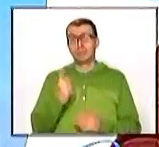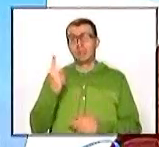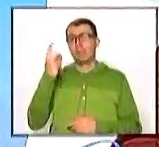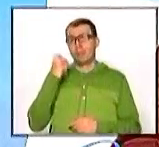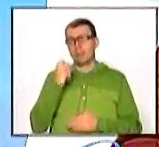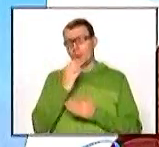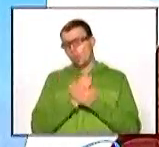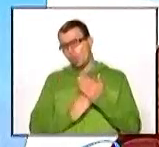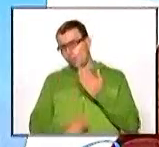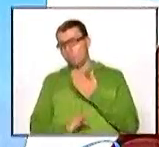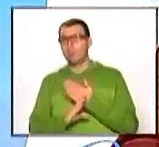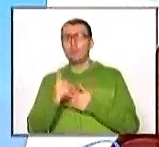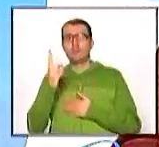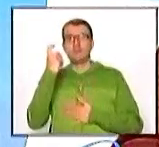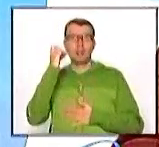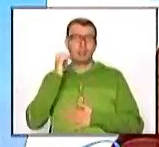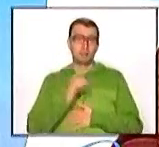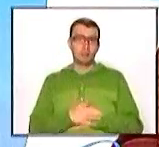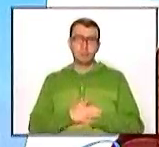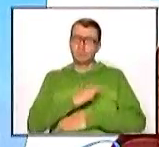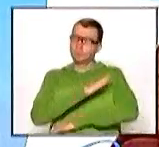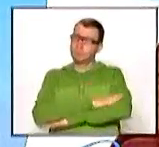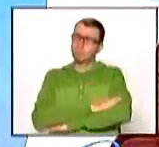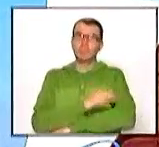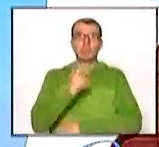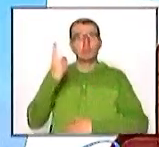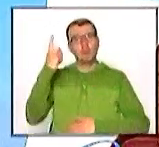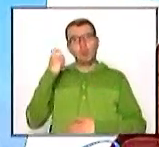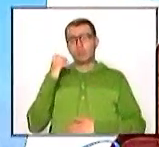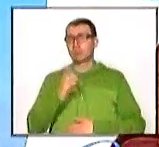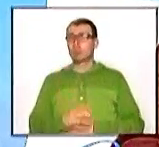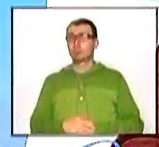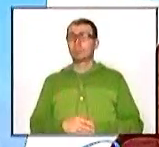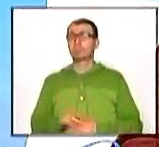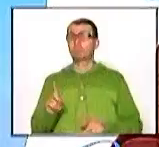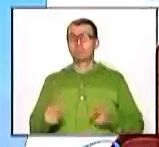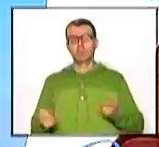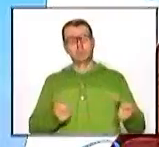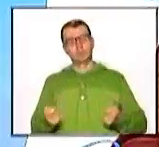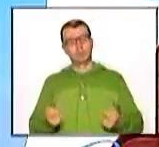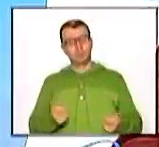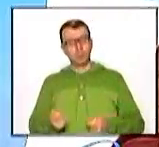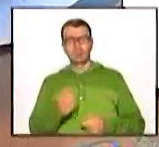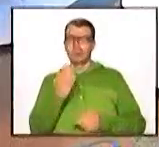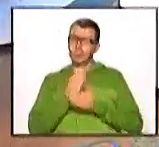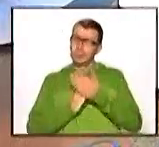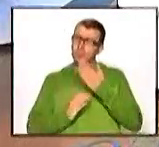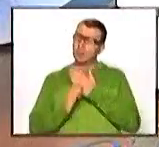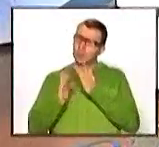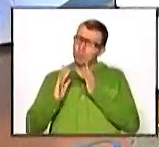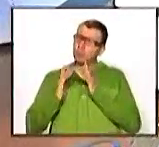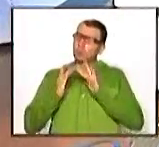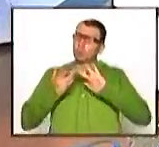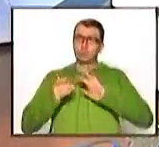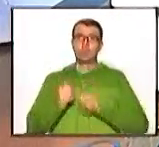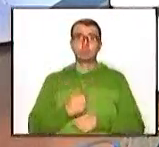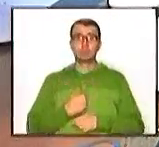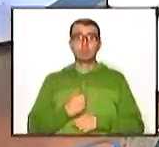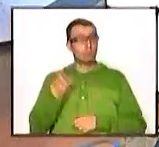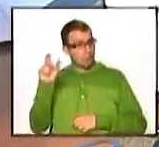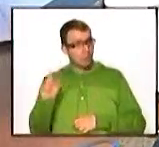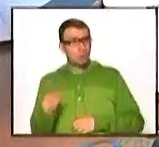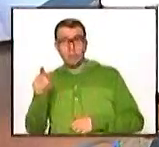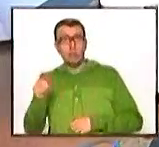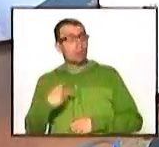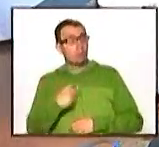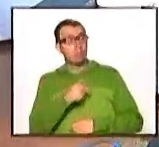la palabra, mucha humanidad en el trato de la parte profesional. Y los pacientes no tienen por qué quedarse callados